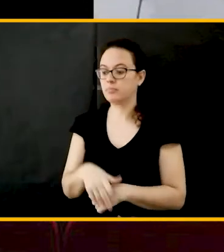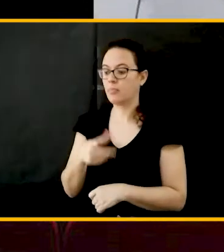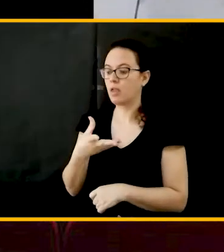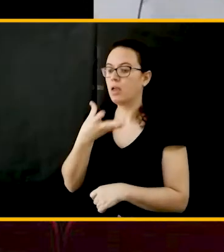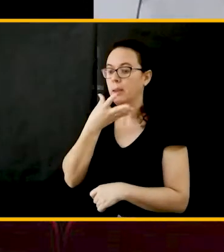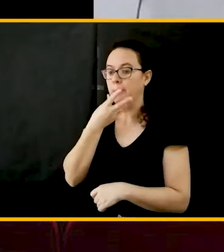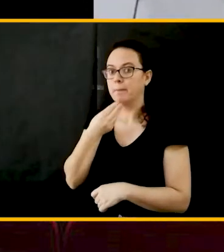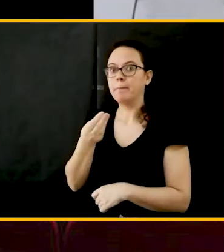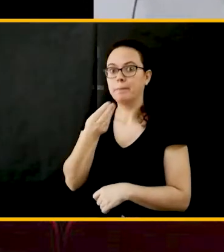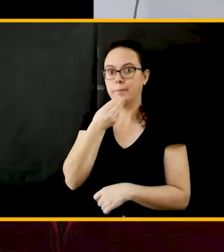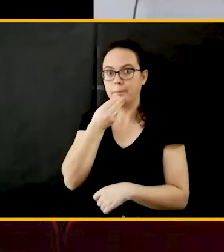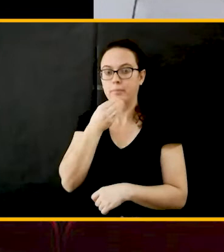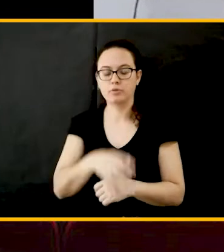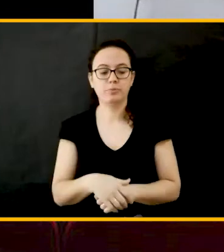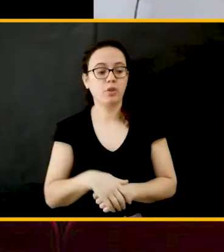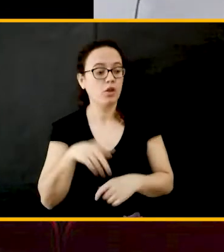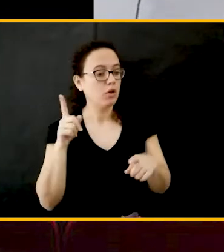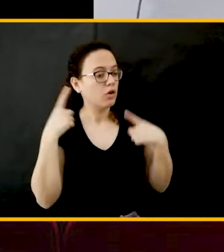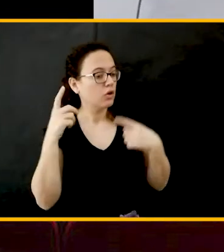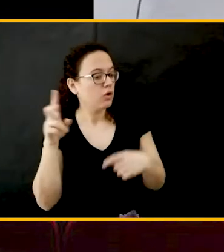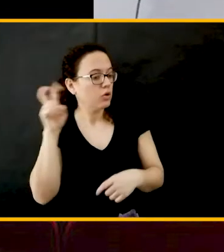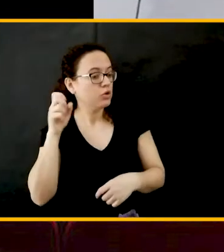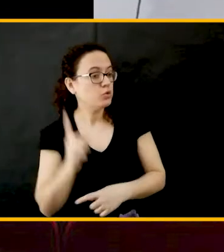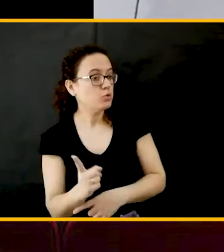Sube aquí.